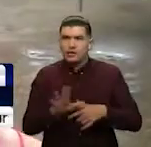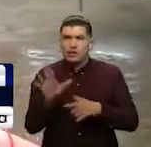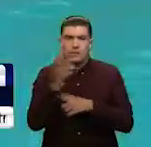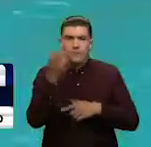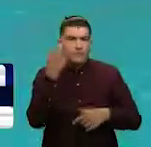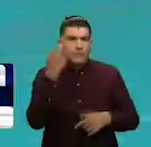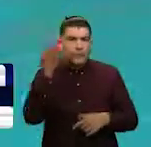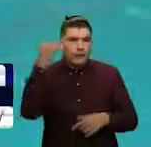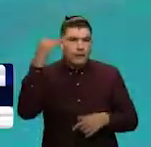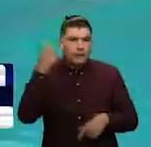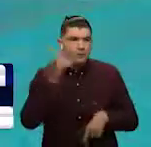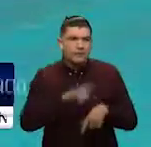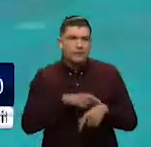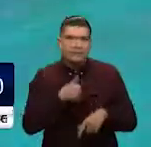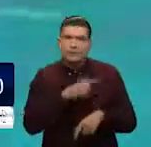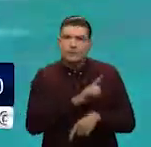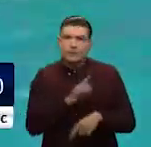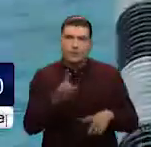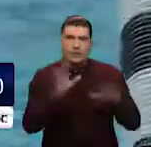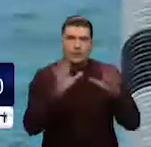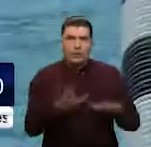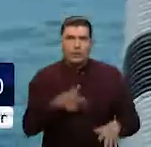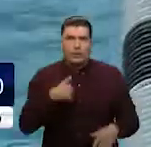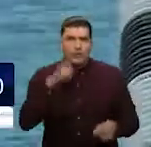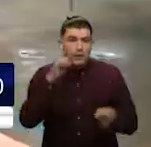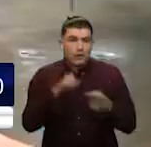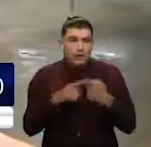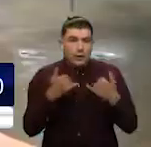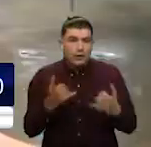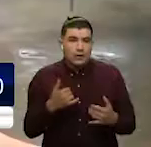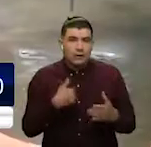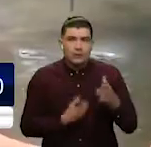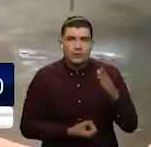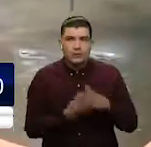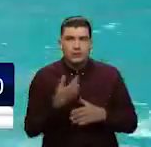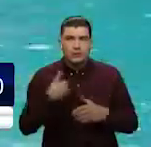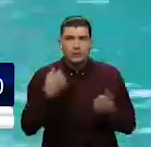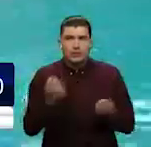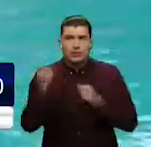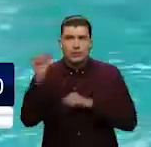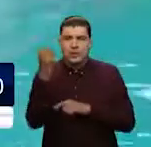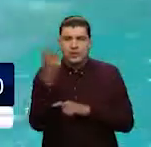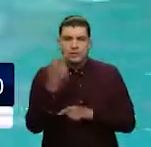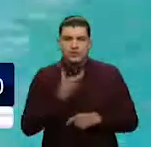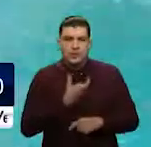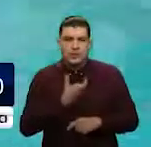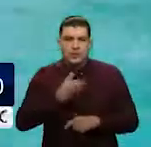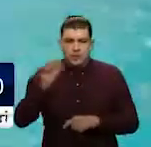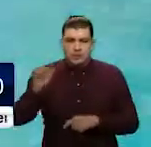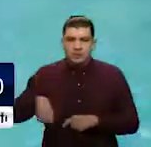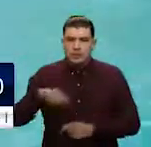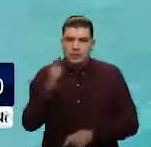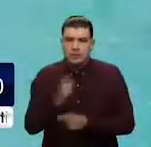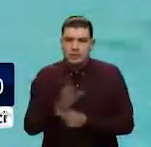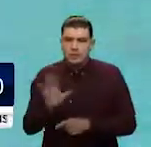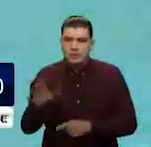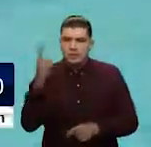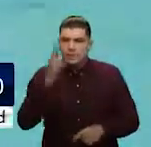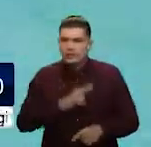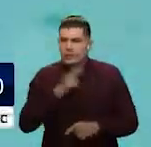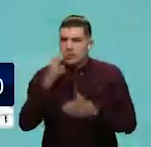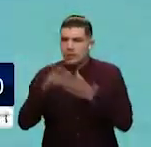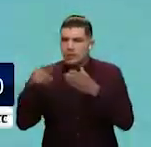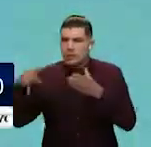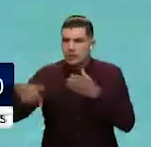un tiempo que no entrenen entonces mis objetivo en este es traer nuevas aunque sea dos medallistas el compromiso de los nadadores de la región es